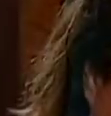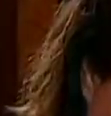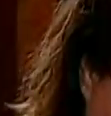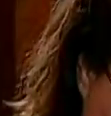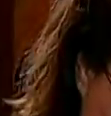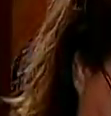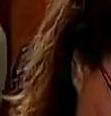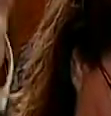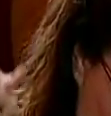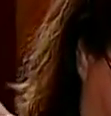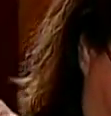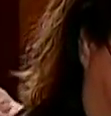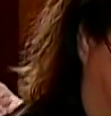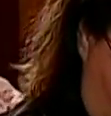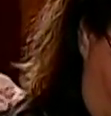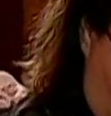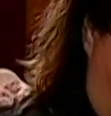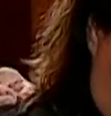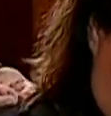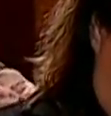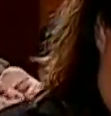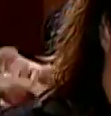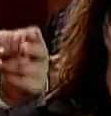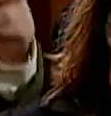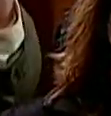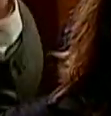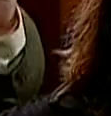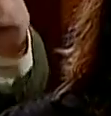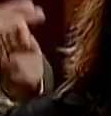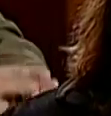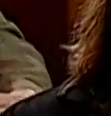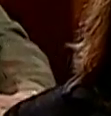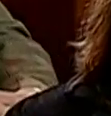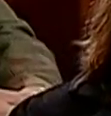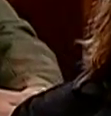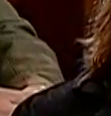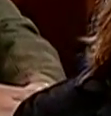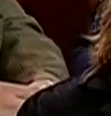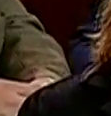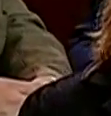respetando la virtud y